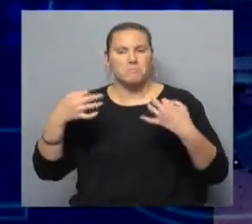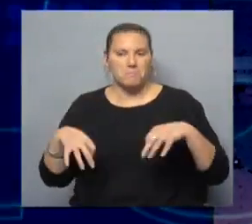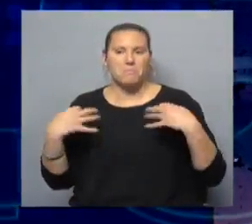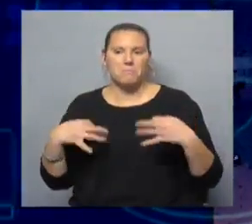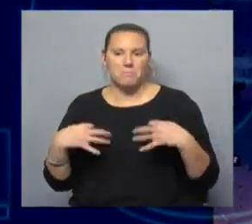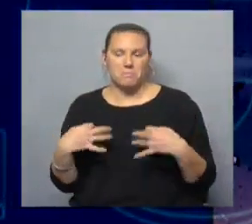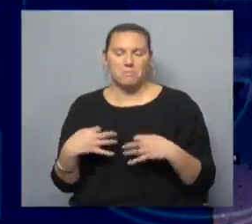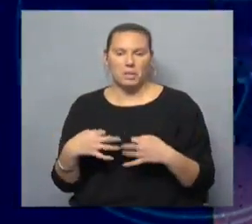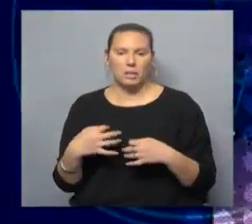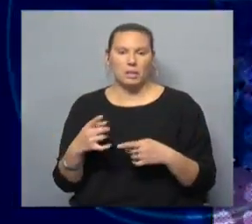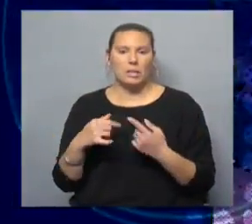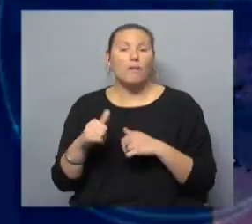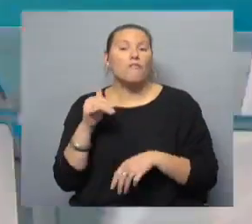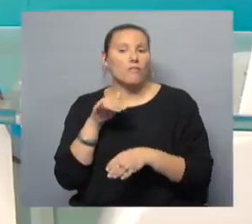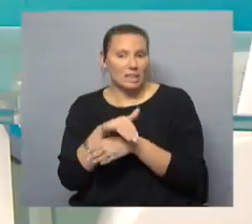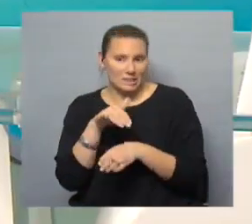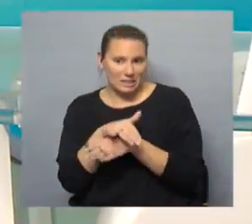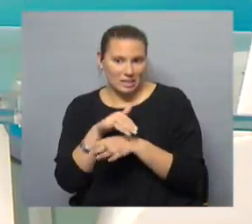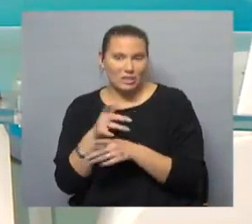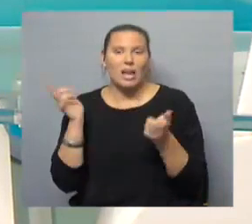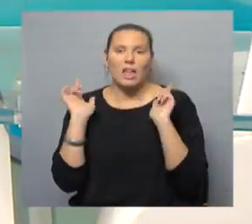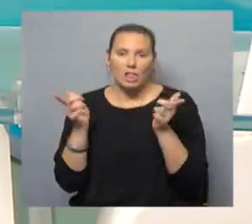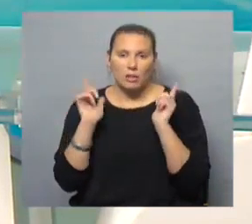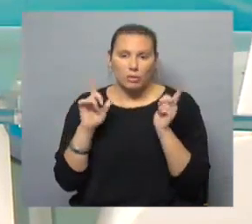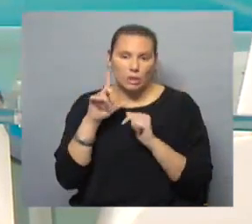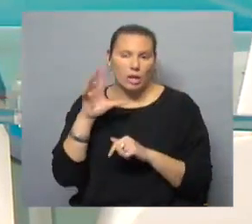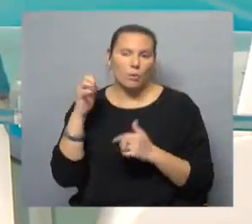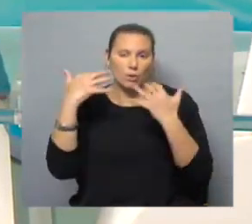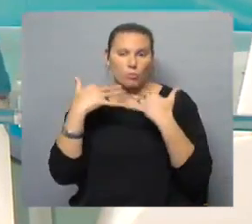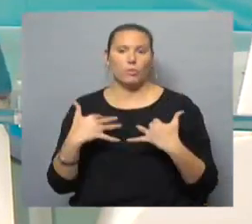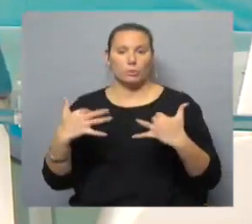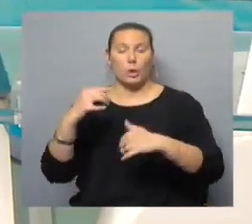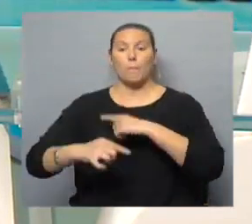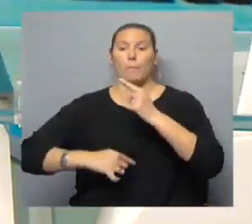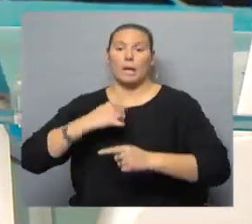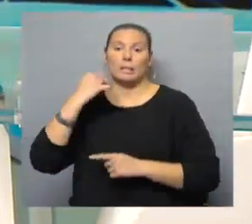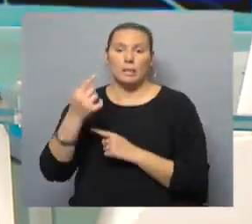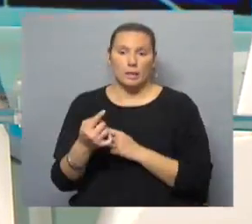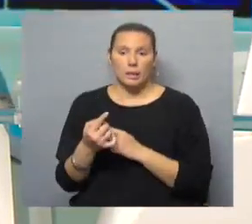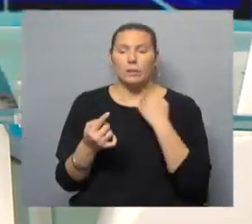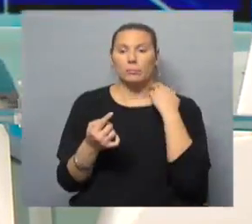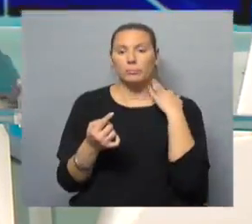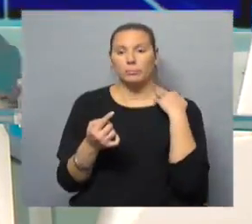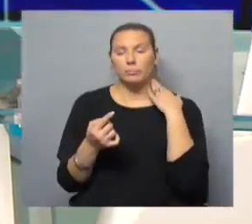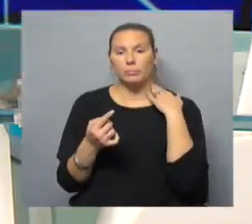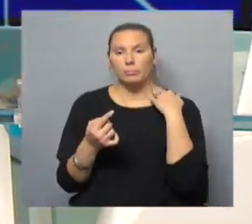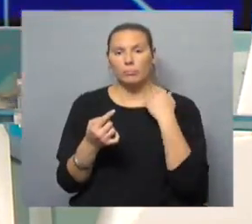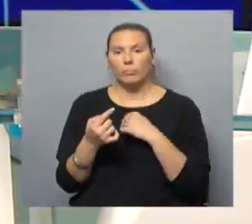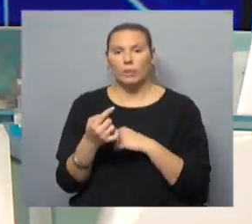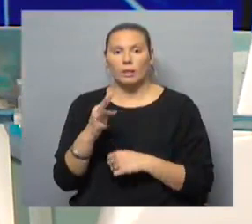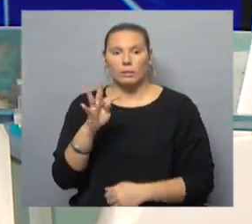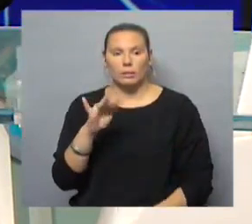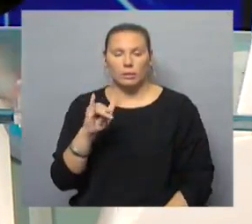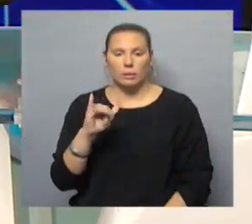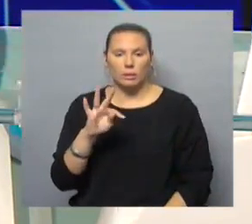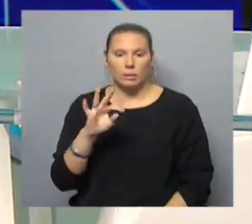todo. Excelente. Así que felicitaciones, a disfrutar. Recuerden que es la función de mañana, la función de mañana de Tristán,